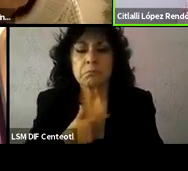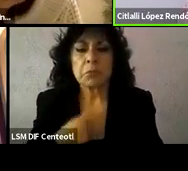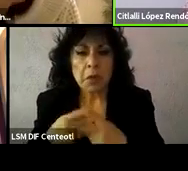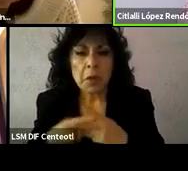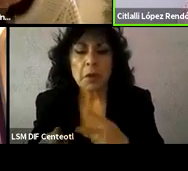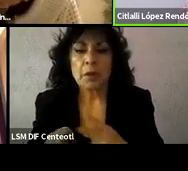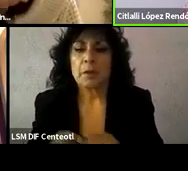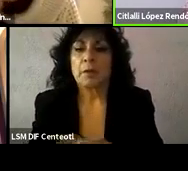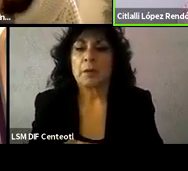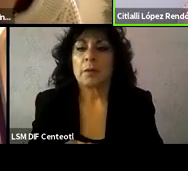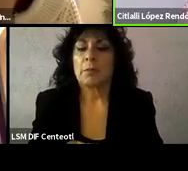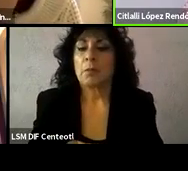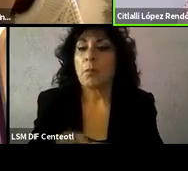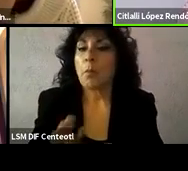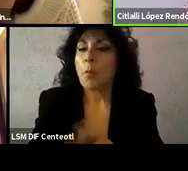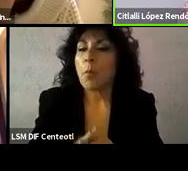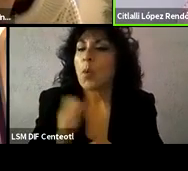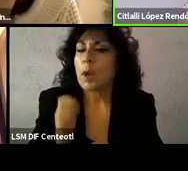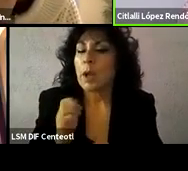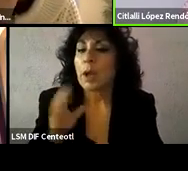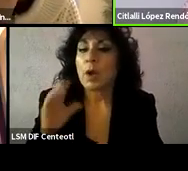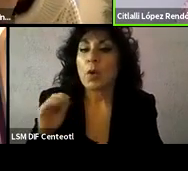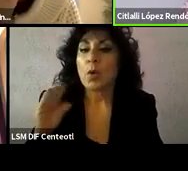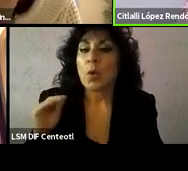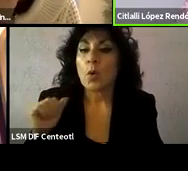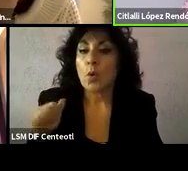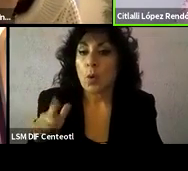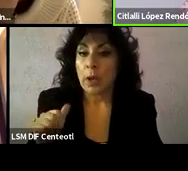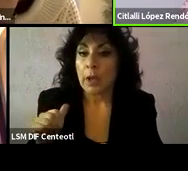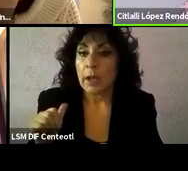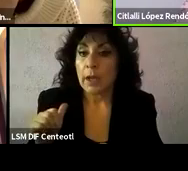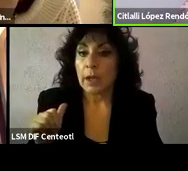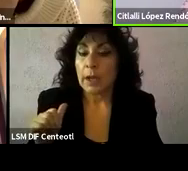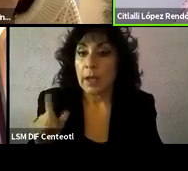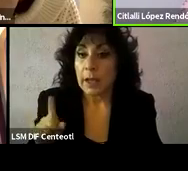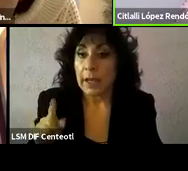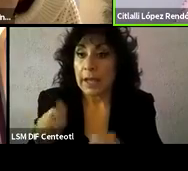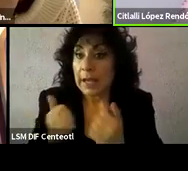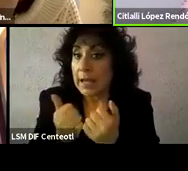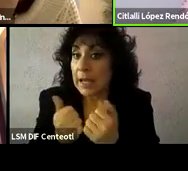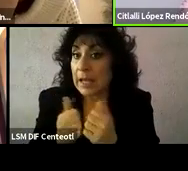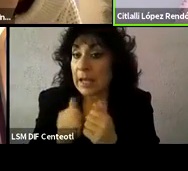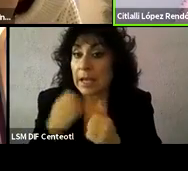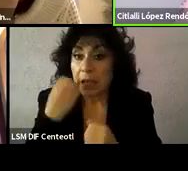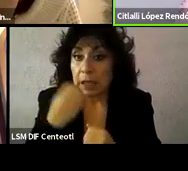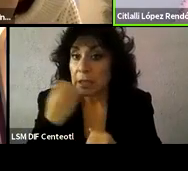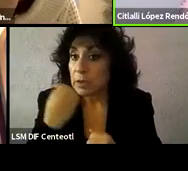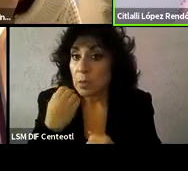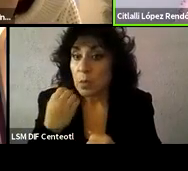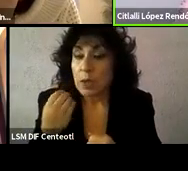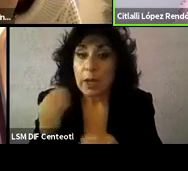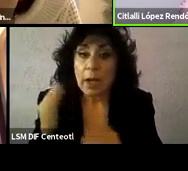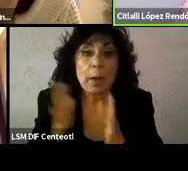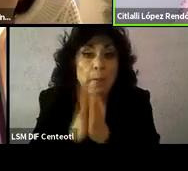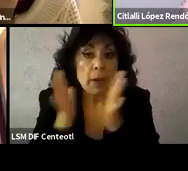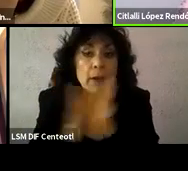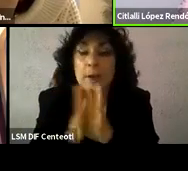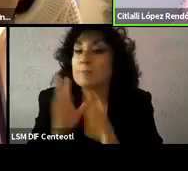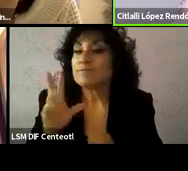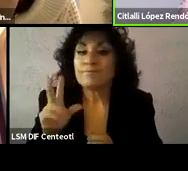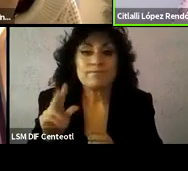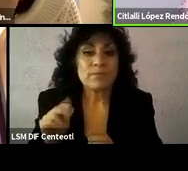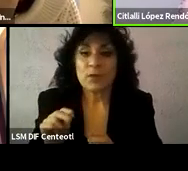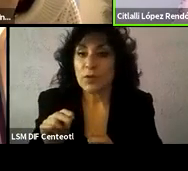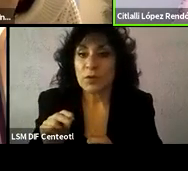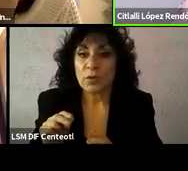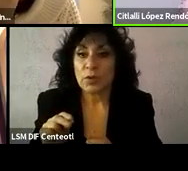justamente Cocoa no participa dentro de las aulas en sí misma, no hace un trabajo dentro del ámbito escolar, ¿no?